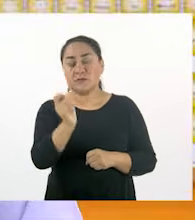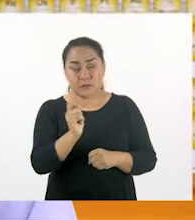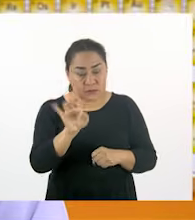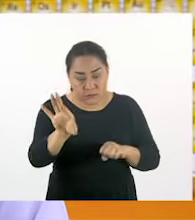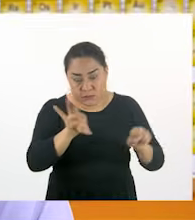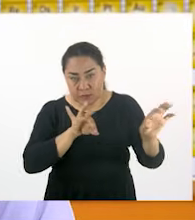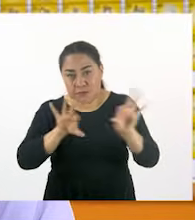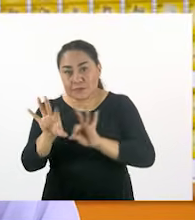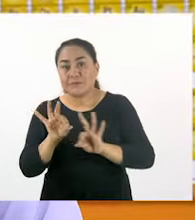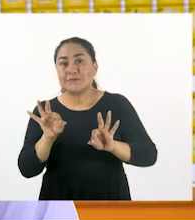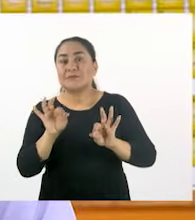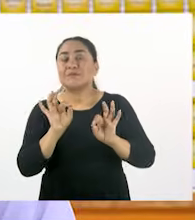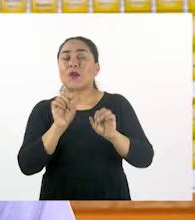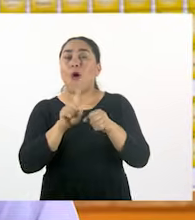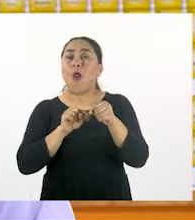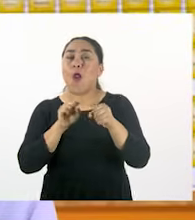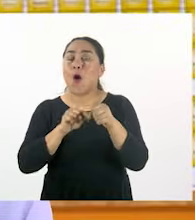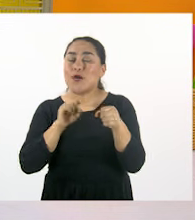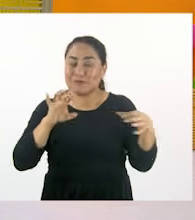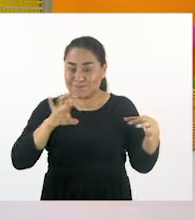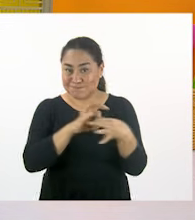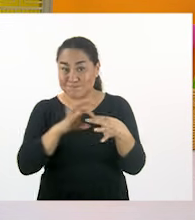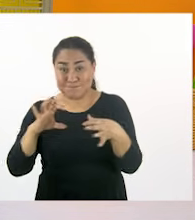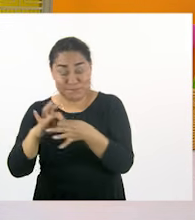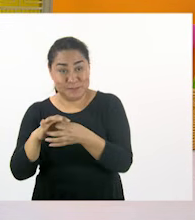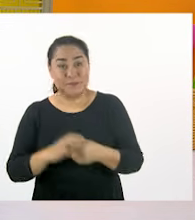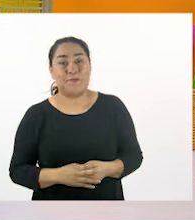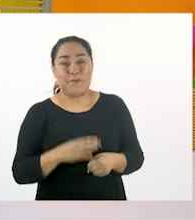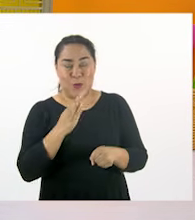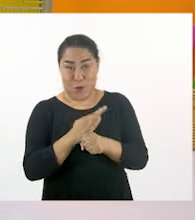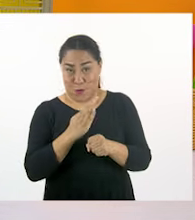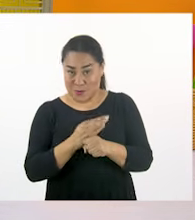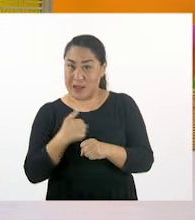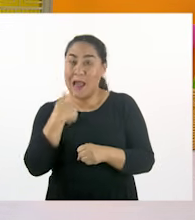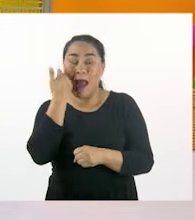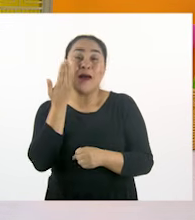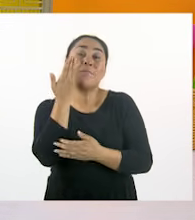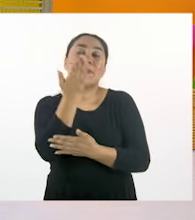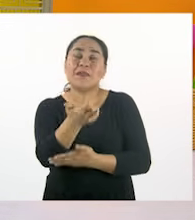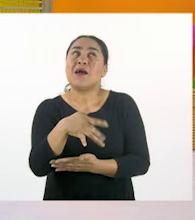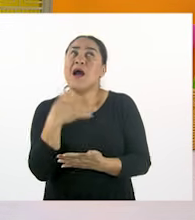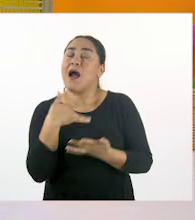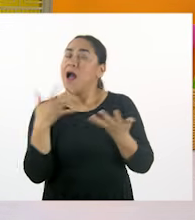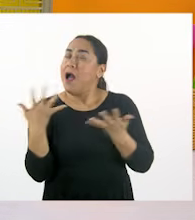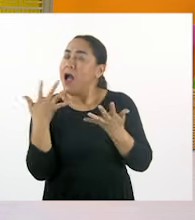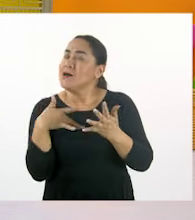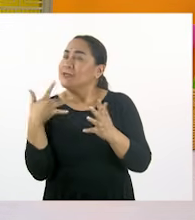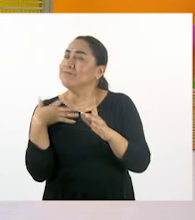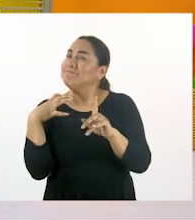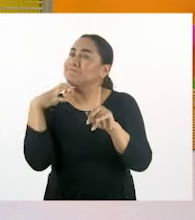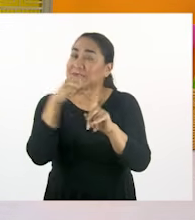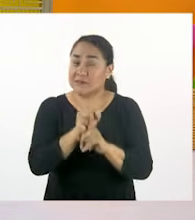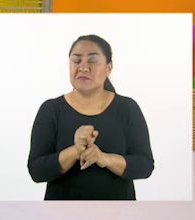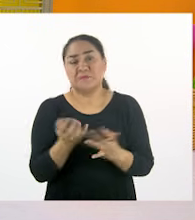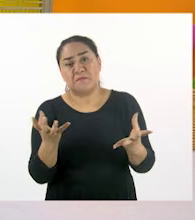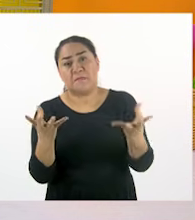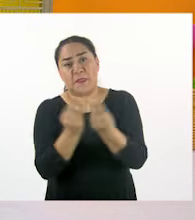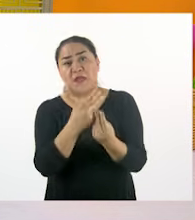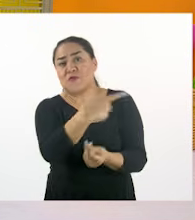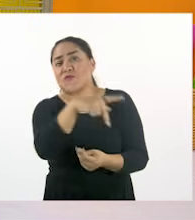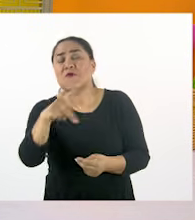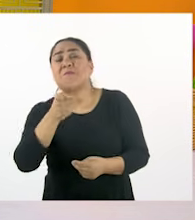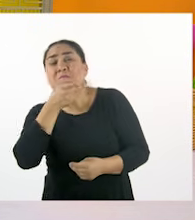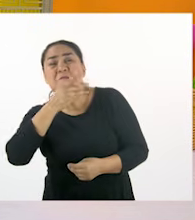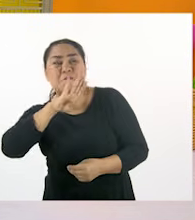estupenda de colores. Y los llevo a un reto. Con sus padres, niñas y niños,